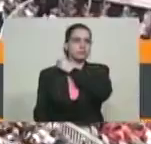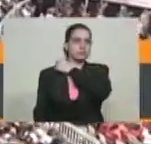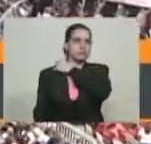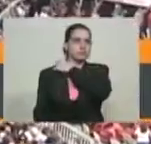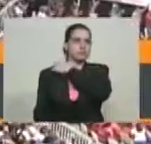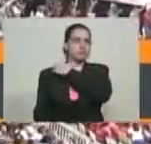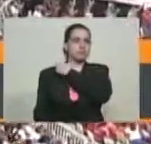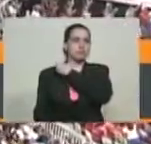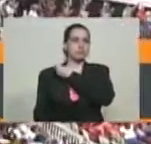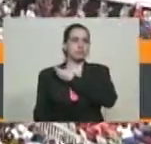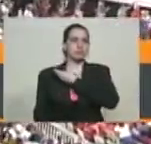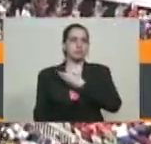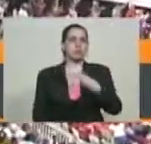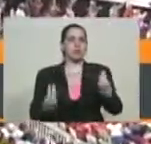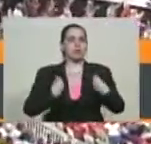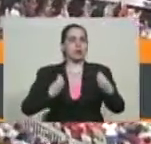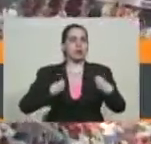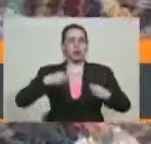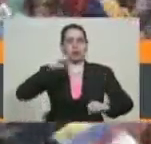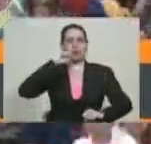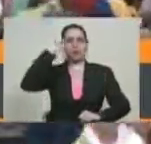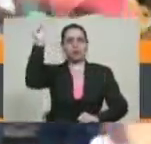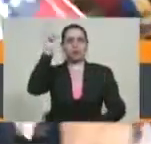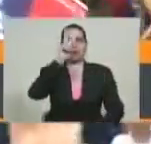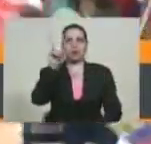¡Que viva Venezuela!